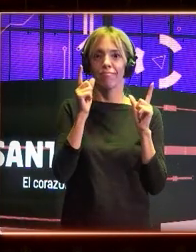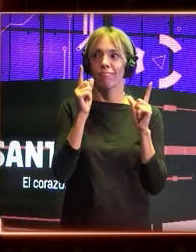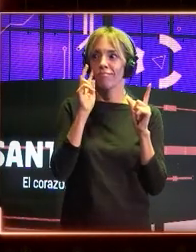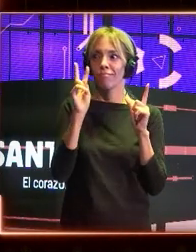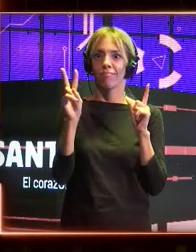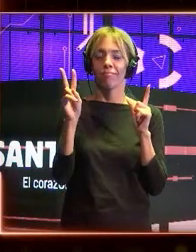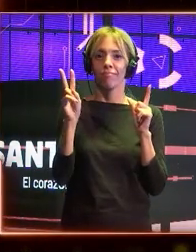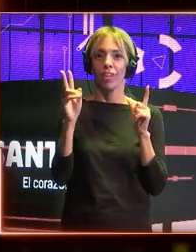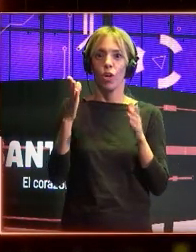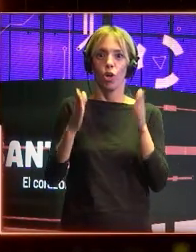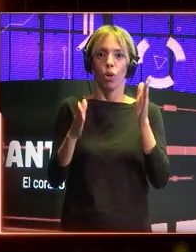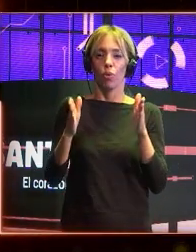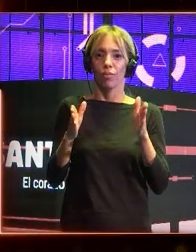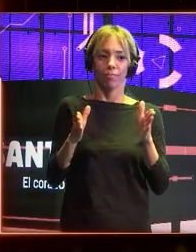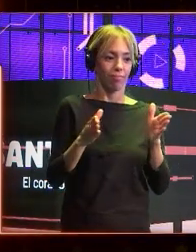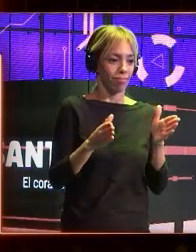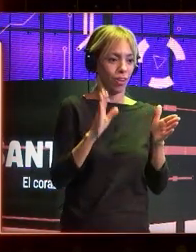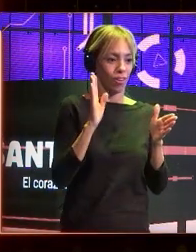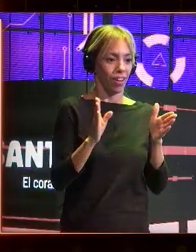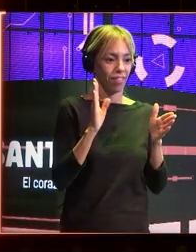platos Hola